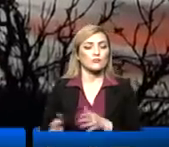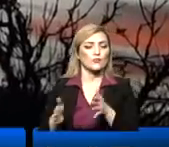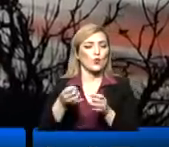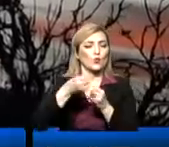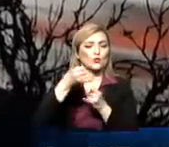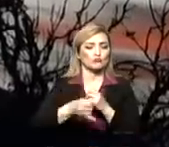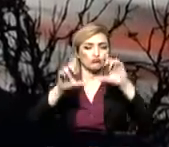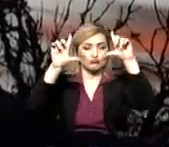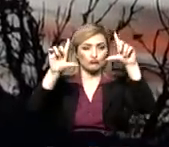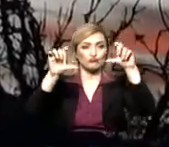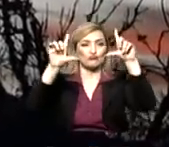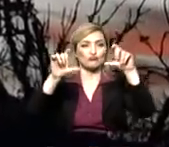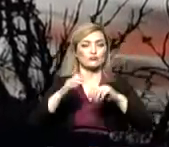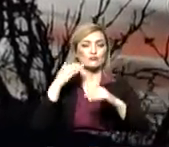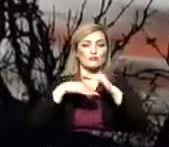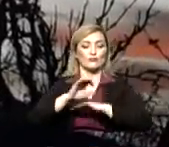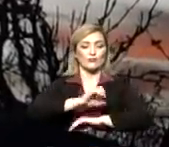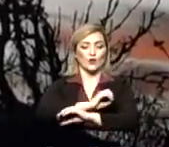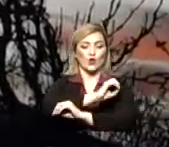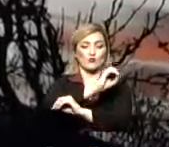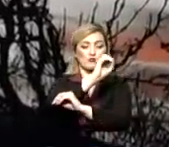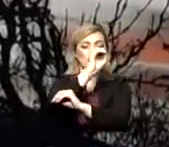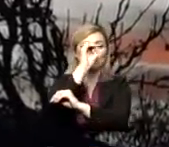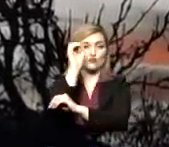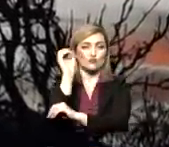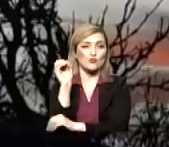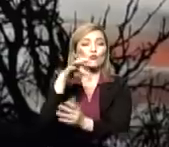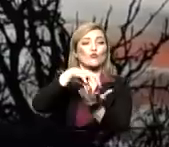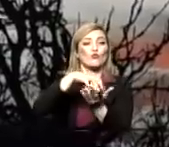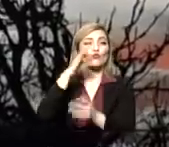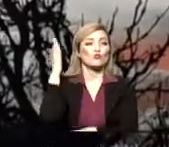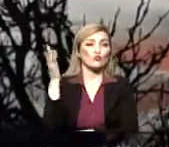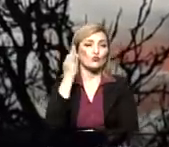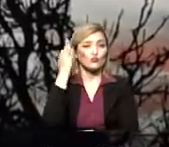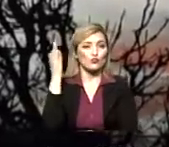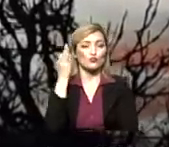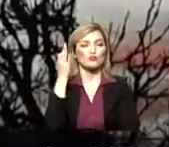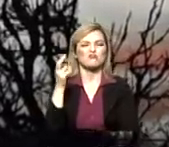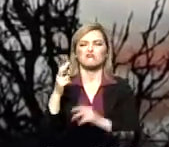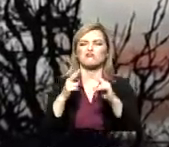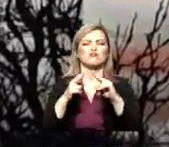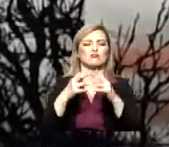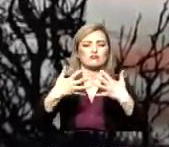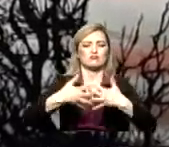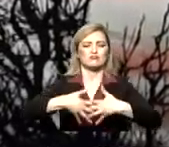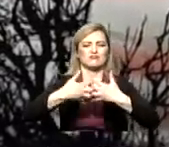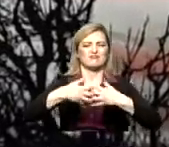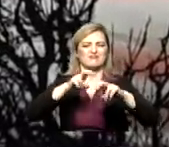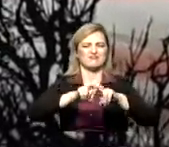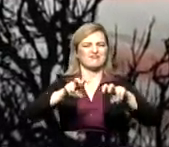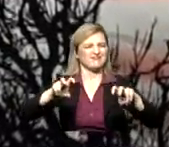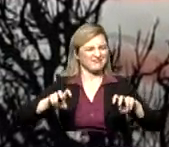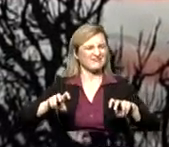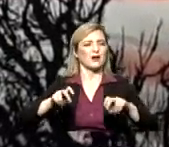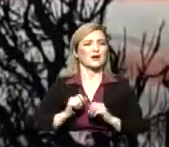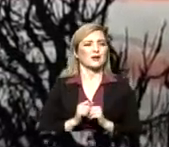Finalizamos el segmento con una fotografía de un amanecer en la parroquia de Guambaló, en la provincia de Tungurahua. Conocida también por la fabricación de muebles, cuenta con